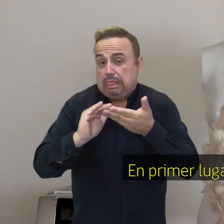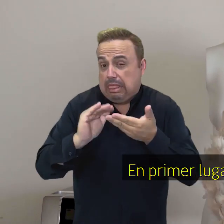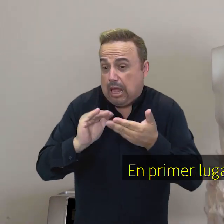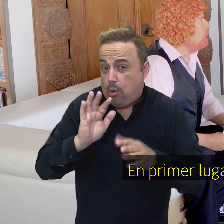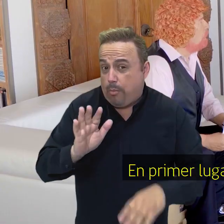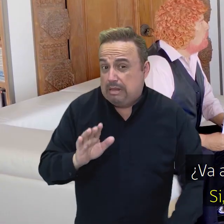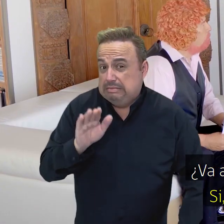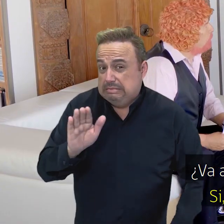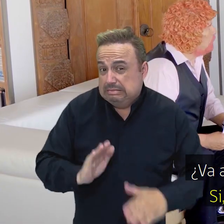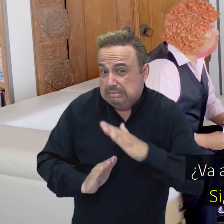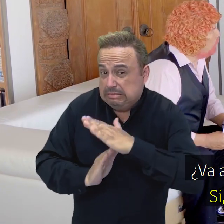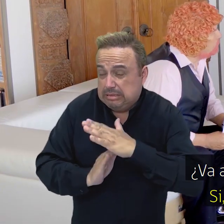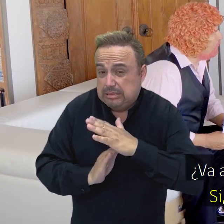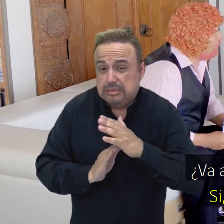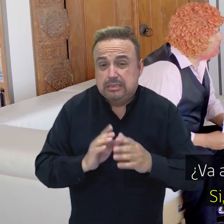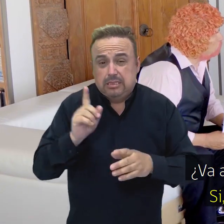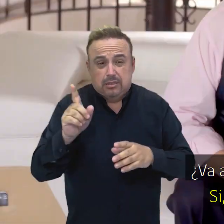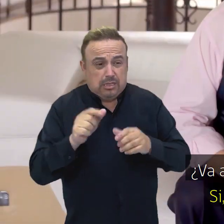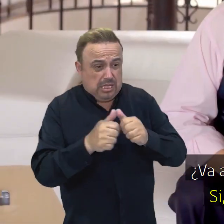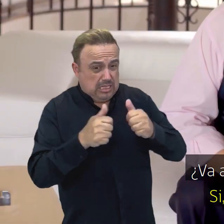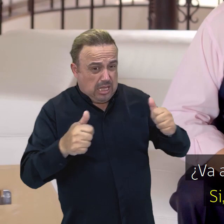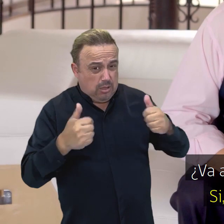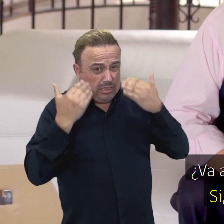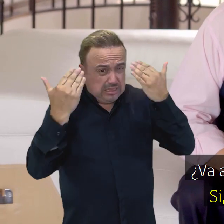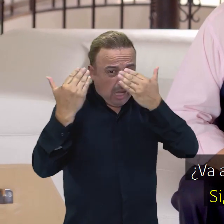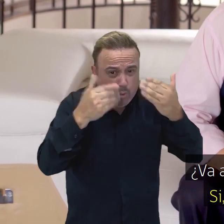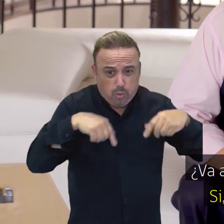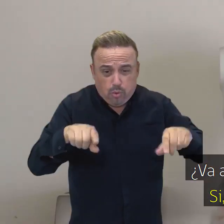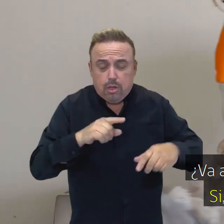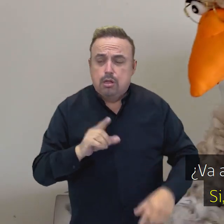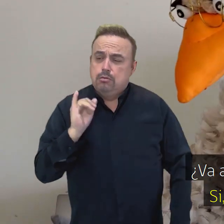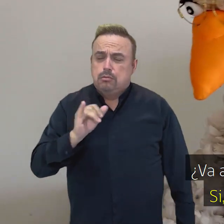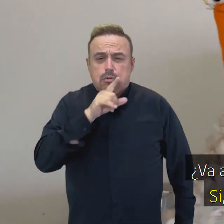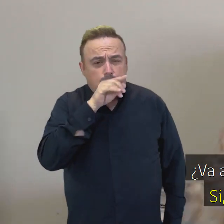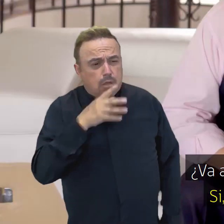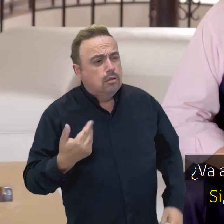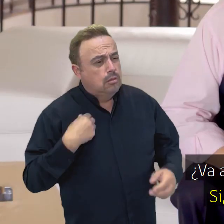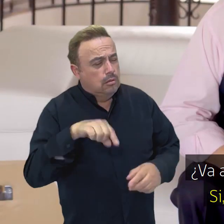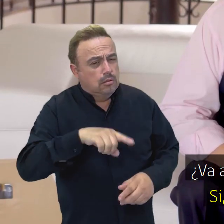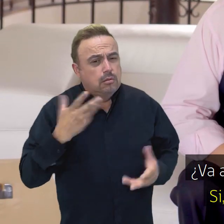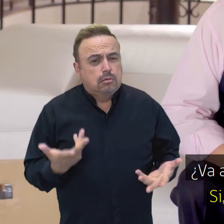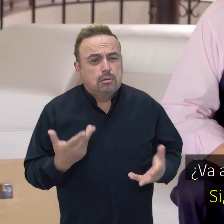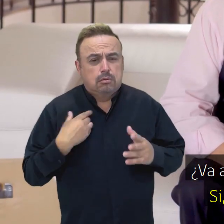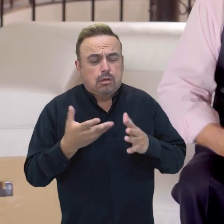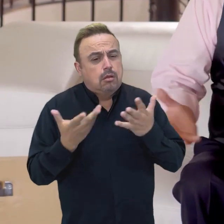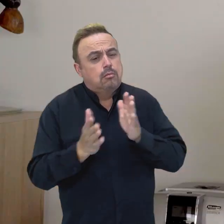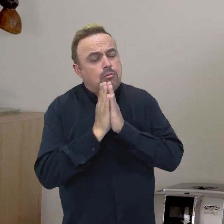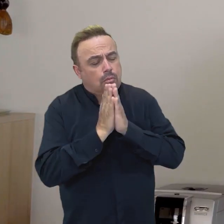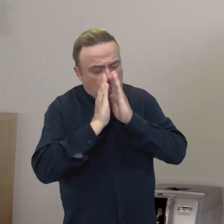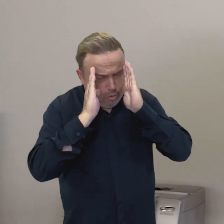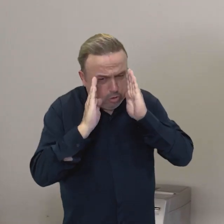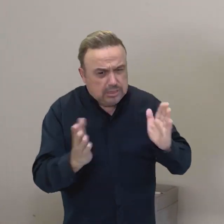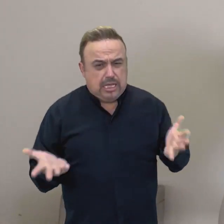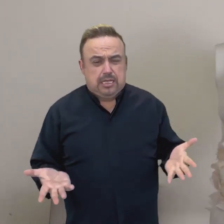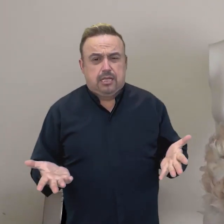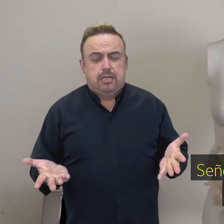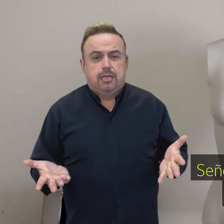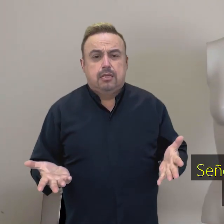Perdone que lo interrumpa. ¿Va a saludar a las autoridades, Guru? Sí, lo cogió a Jesco de Cañé Nacional. Ya me parece